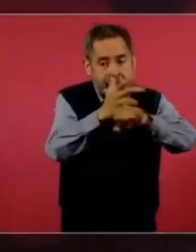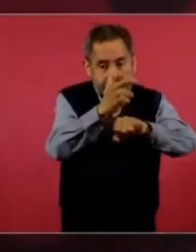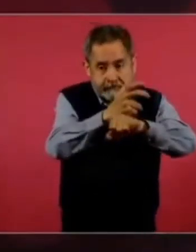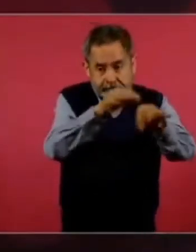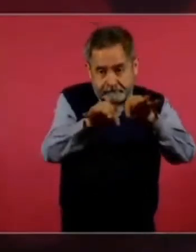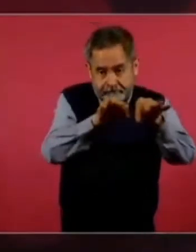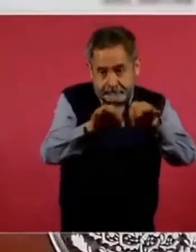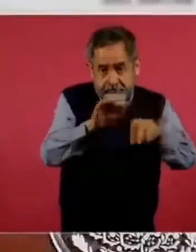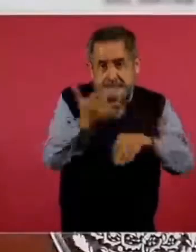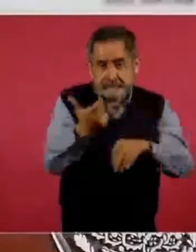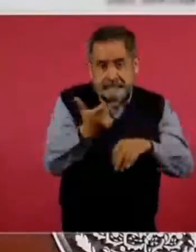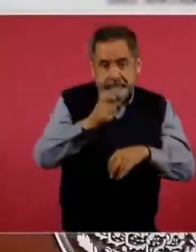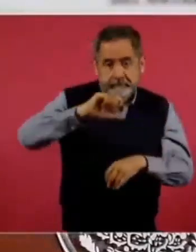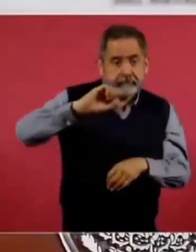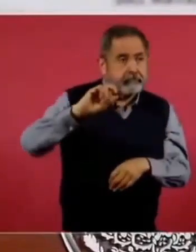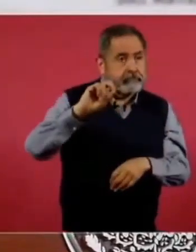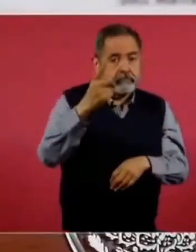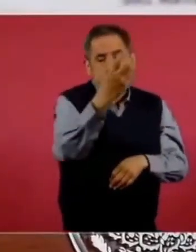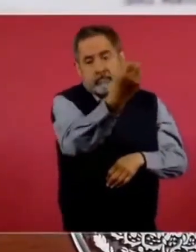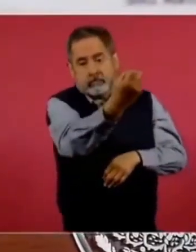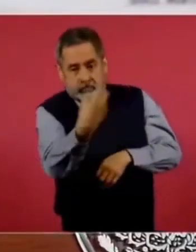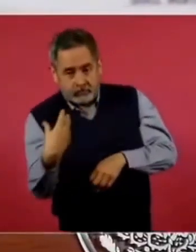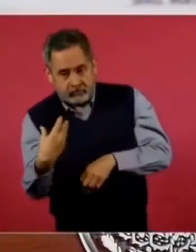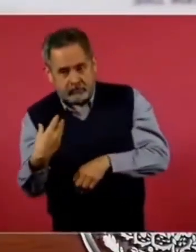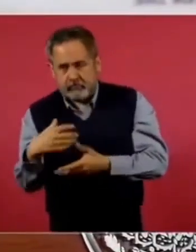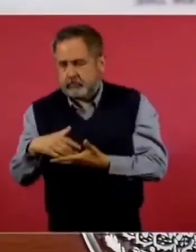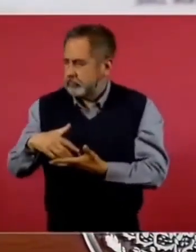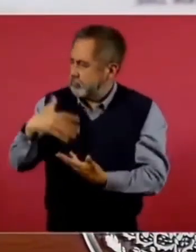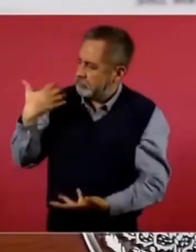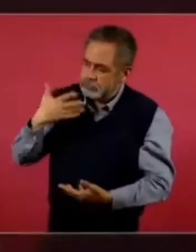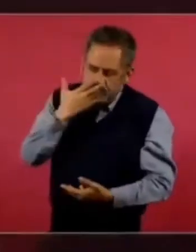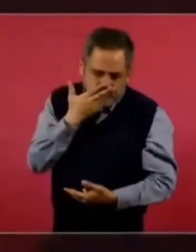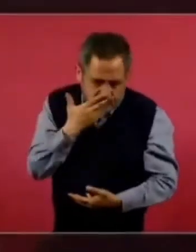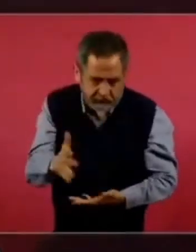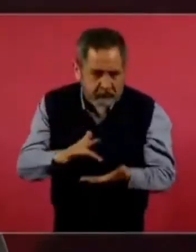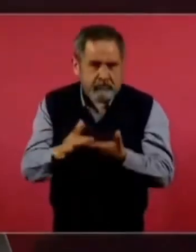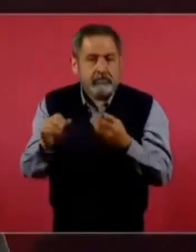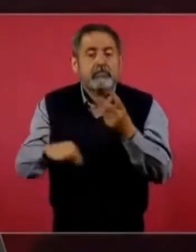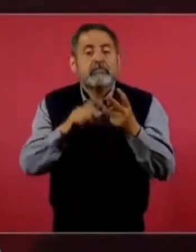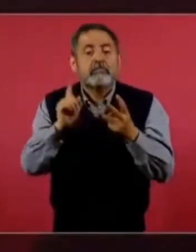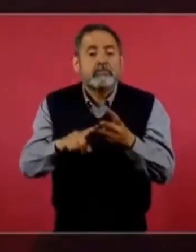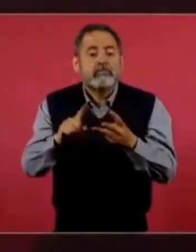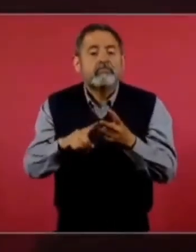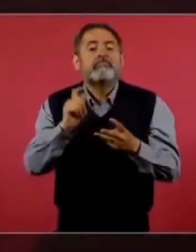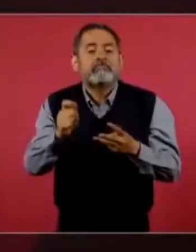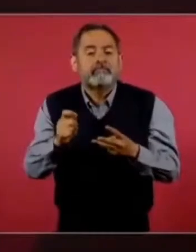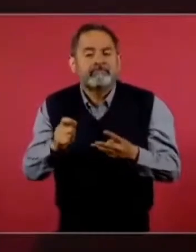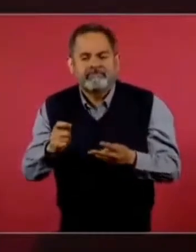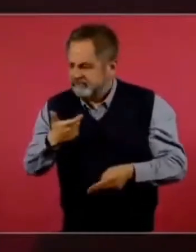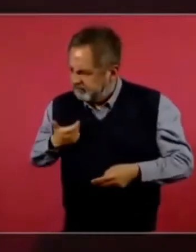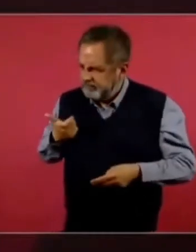remesas. Pero un elemento clave fue la inversión pública.